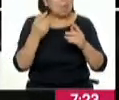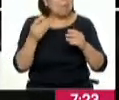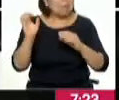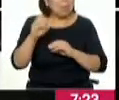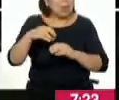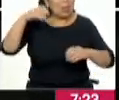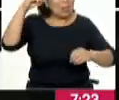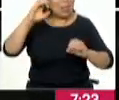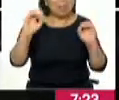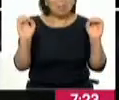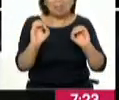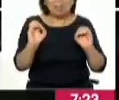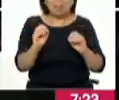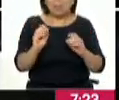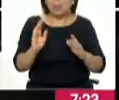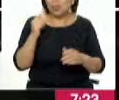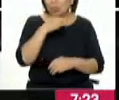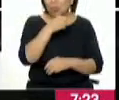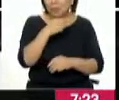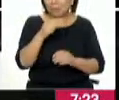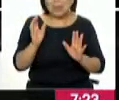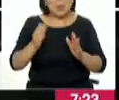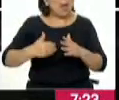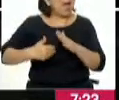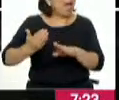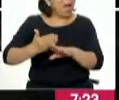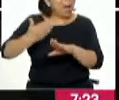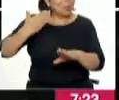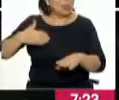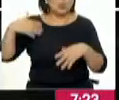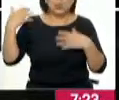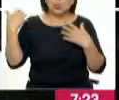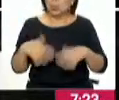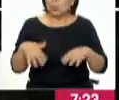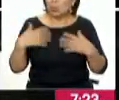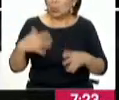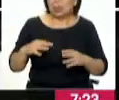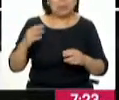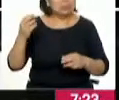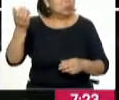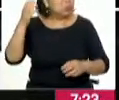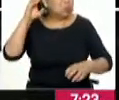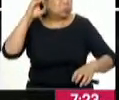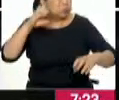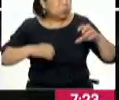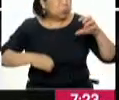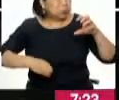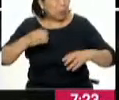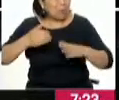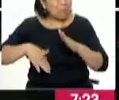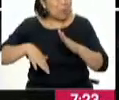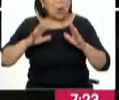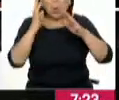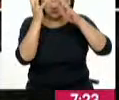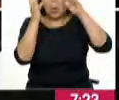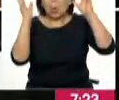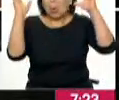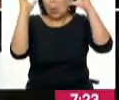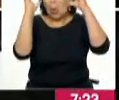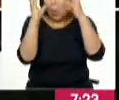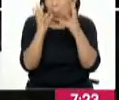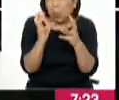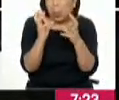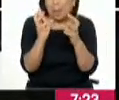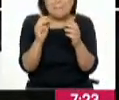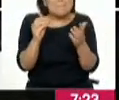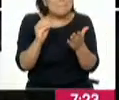presencia de lluvia, durante toda la semana han sido unos fríos intensos, una lluvia permanente y una nubosidad continua, que